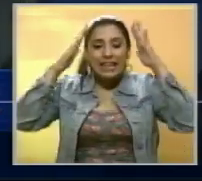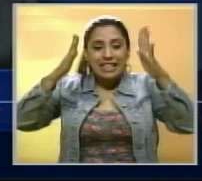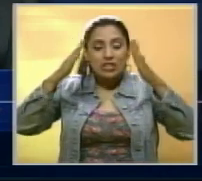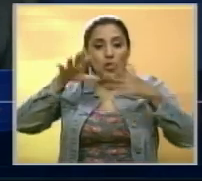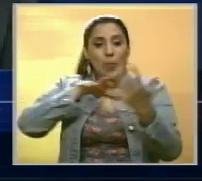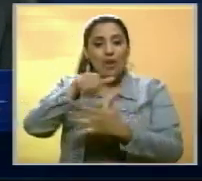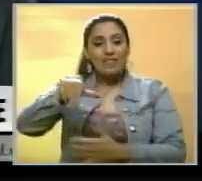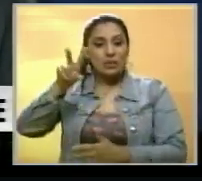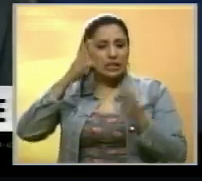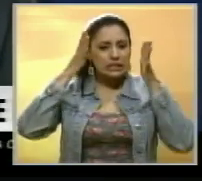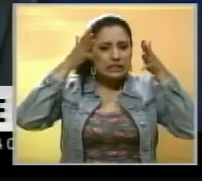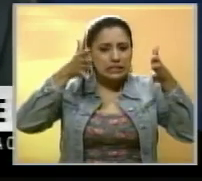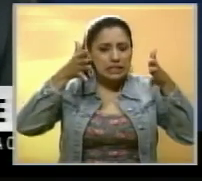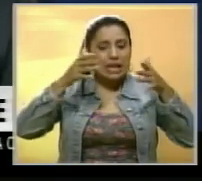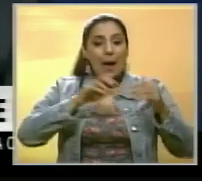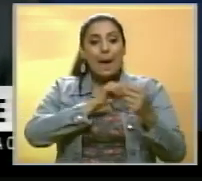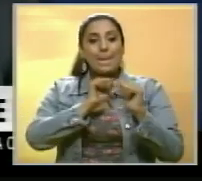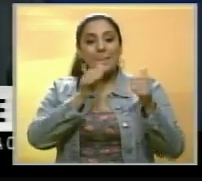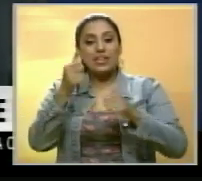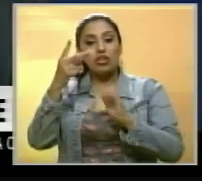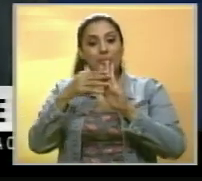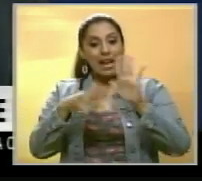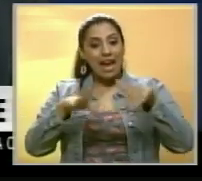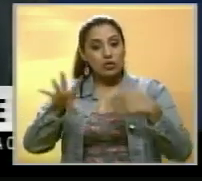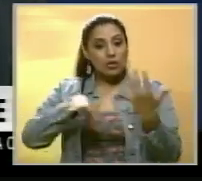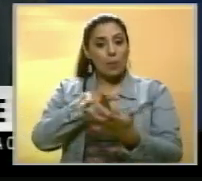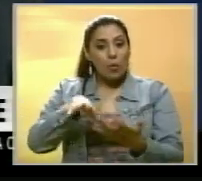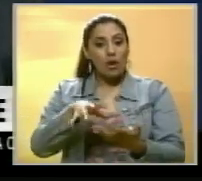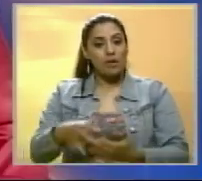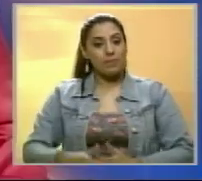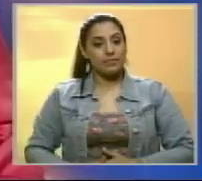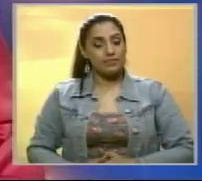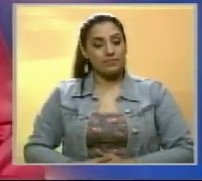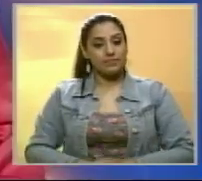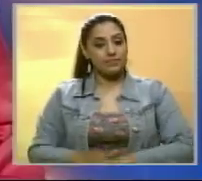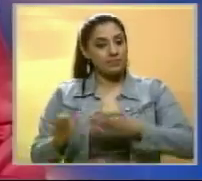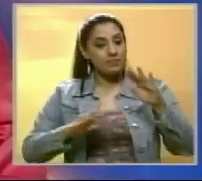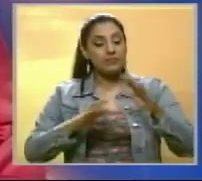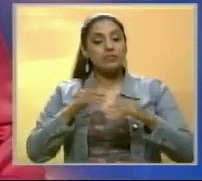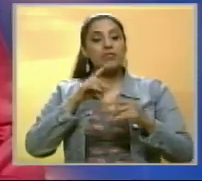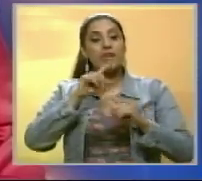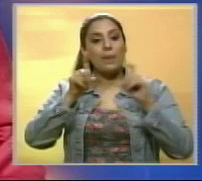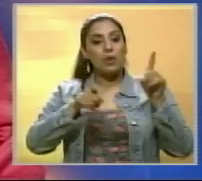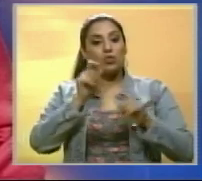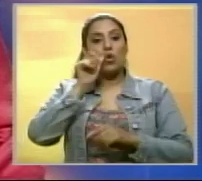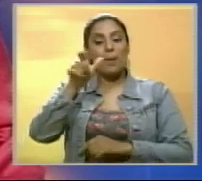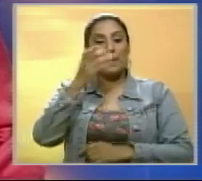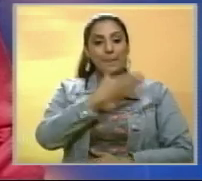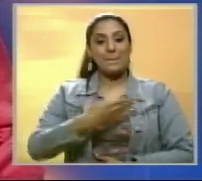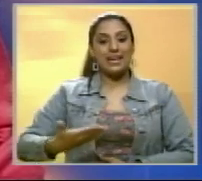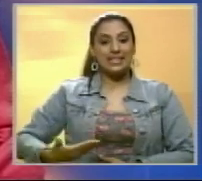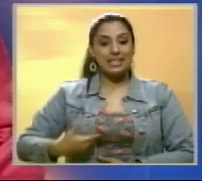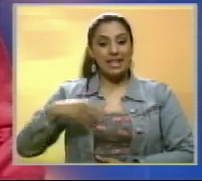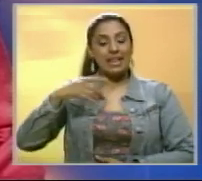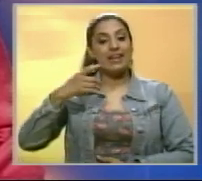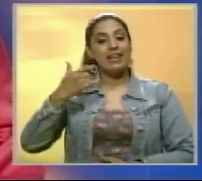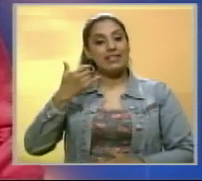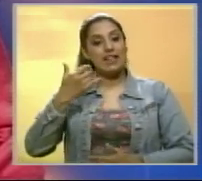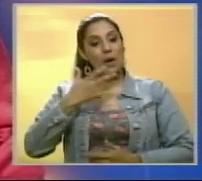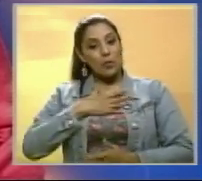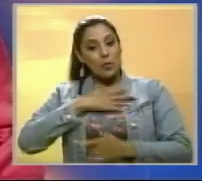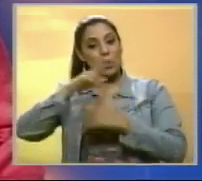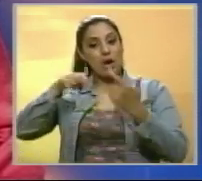la situación venezolana desde que comenzó su crisis en 2014. El consultor jurídico de la Presidencia de la República,